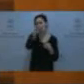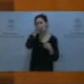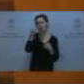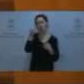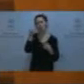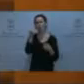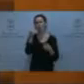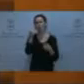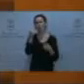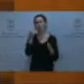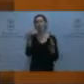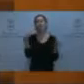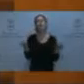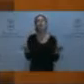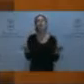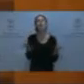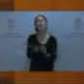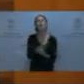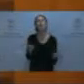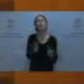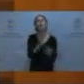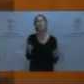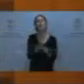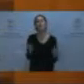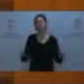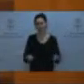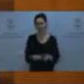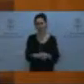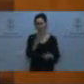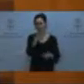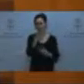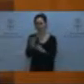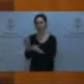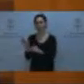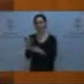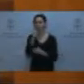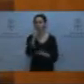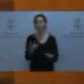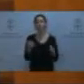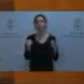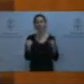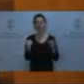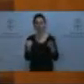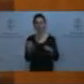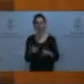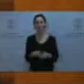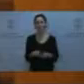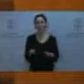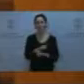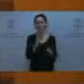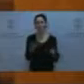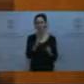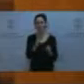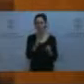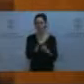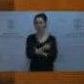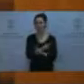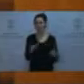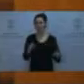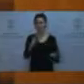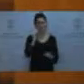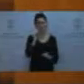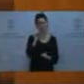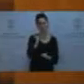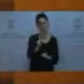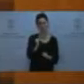otro que prohibir. Esa es la realidad. Le voy a poner algún ejemplo, que además está cerca de sus competencias. Mira, ustedes ya prohíben hasta los sacrificios de los